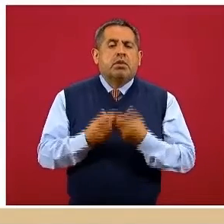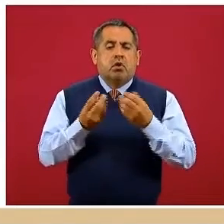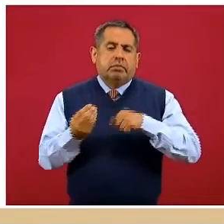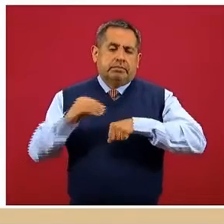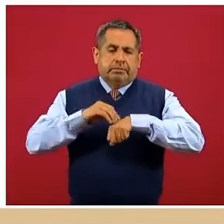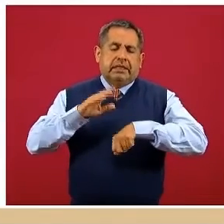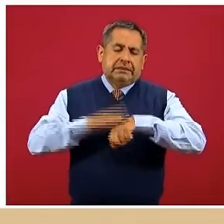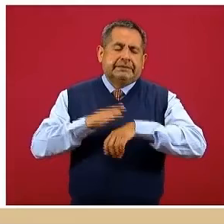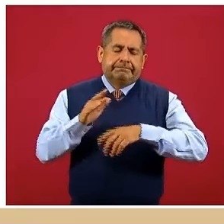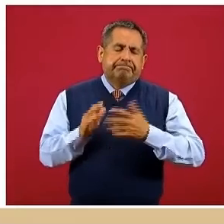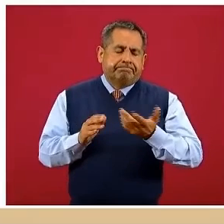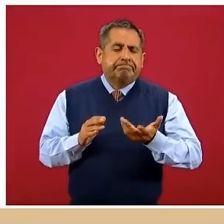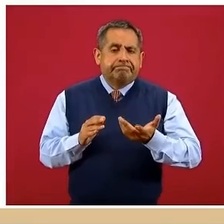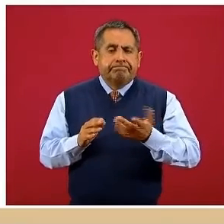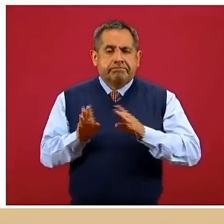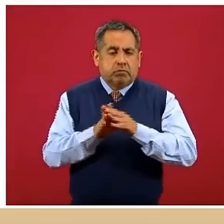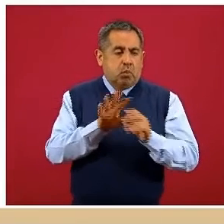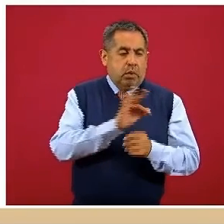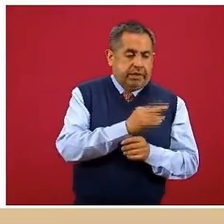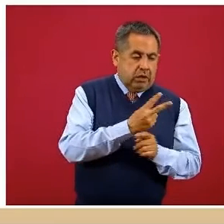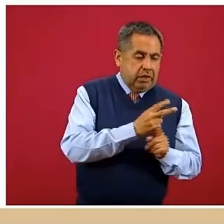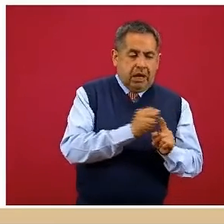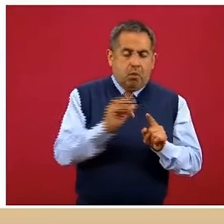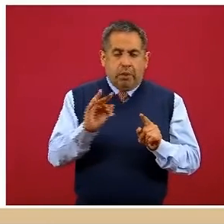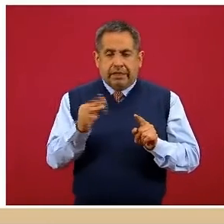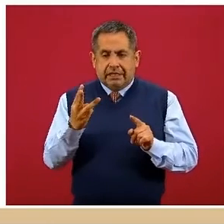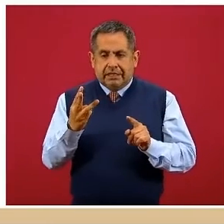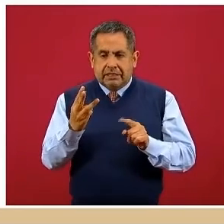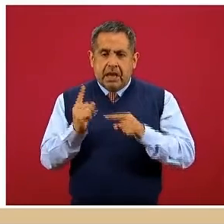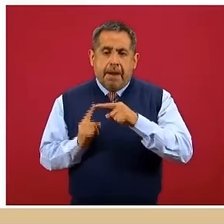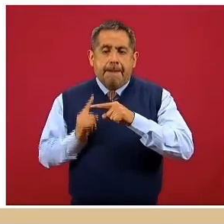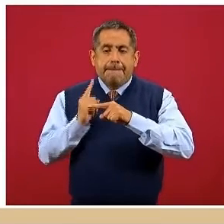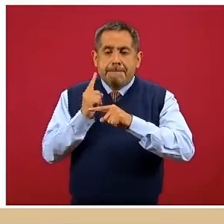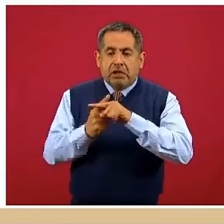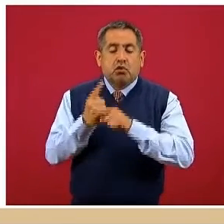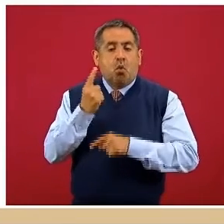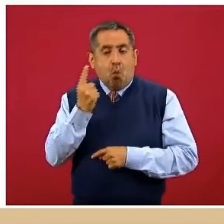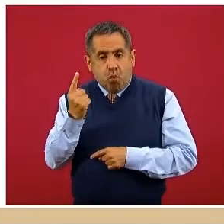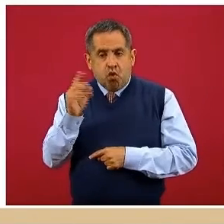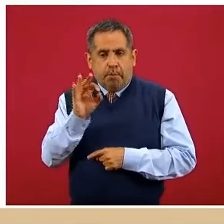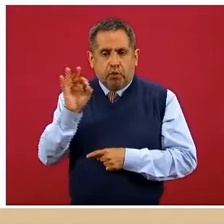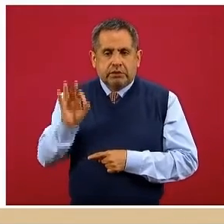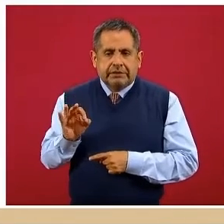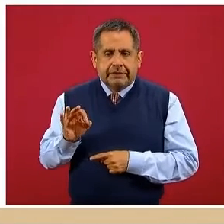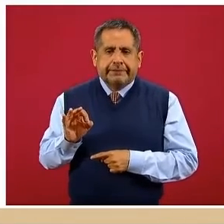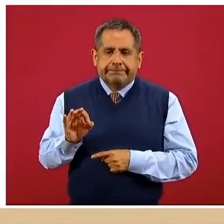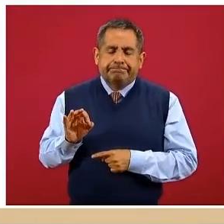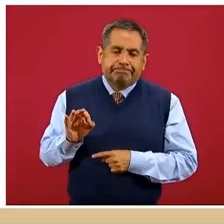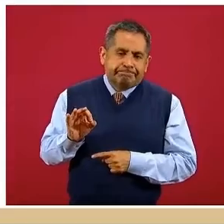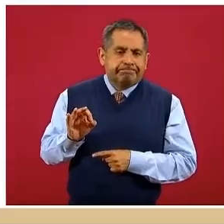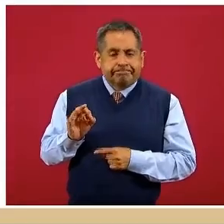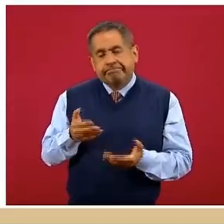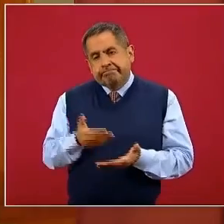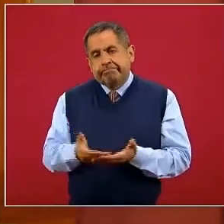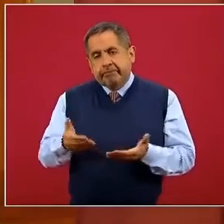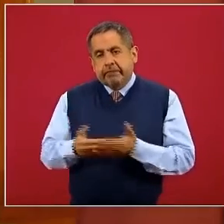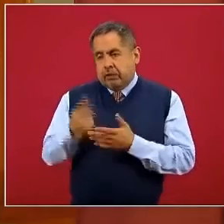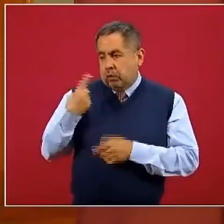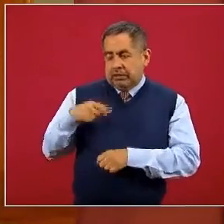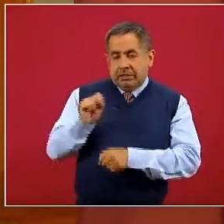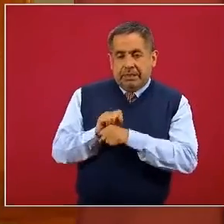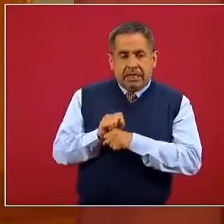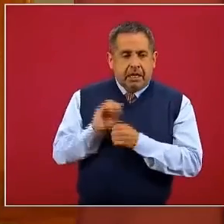incremento en el comportamiento entre la 42 y la 43 de más 1%, es decir, ya estamos para esta última